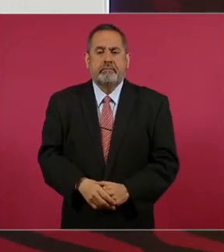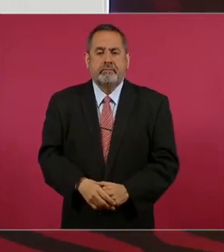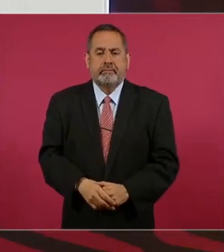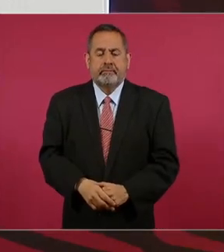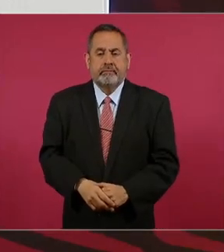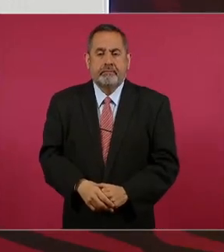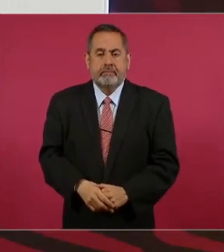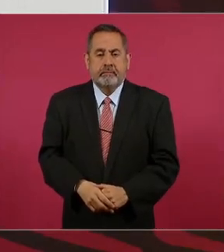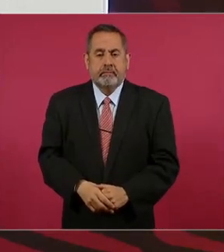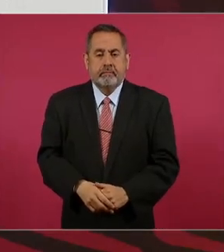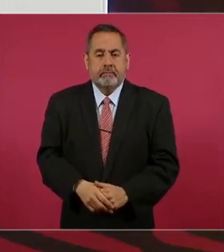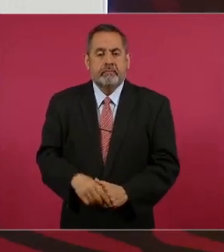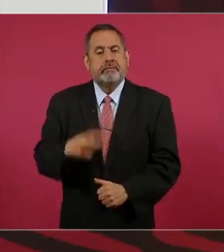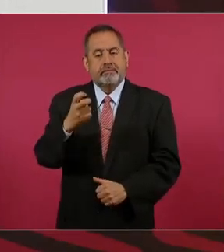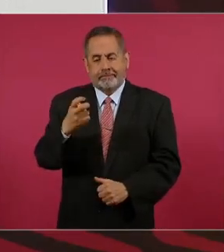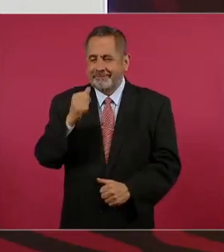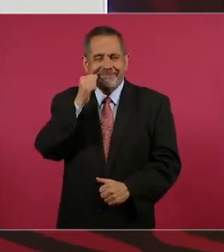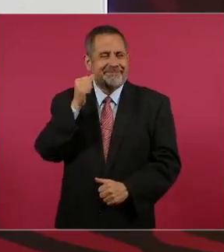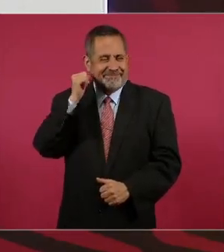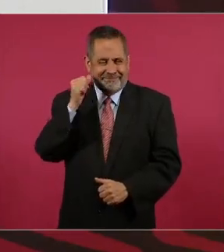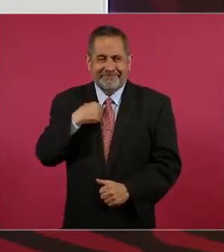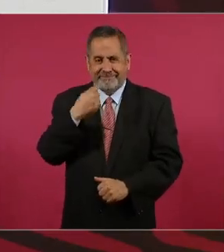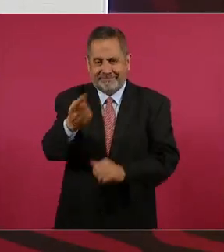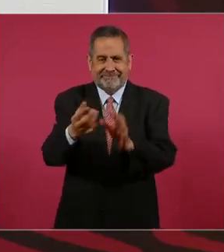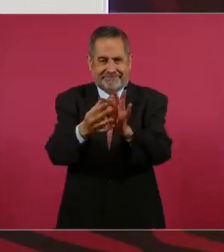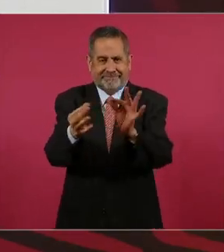era lo que les explicaba yo ayer